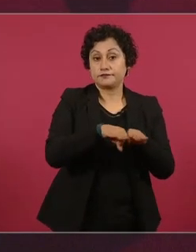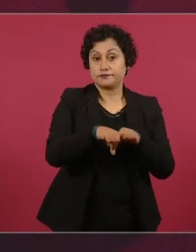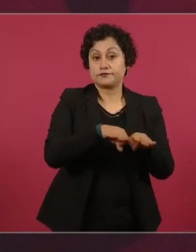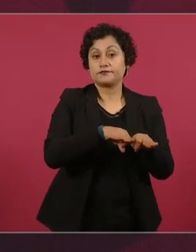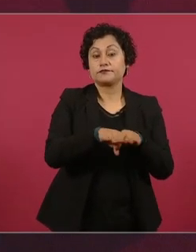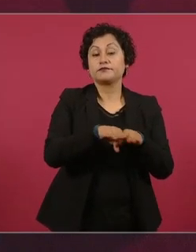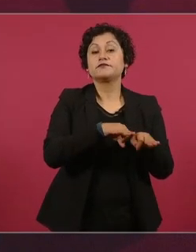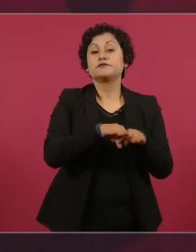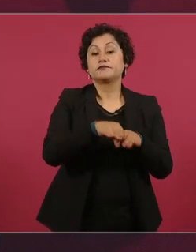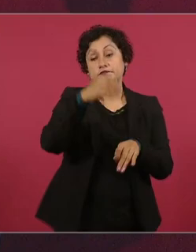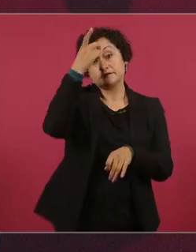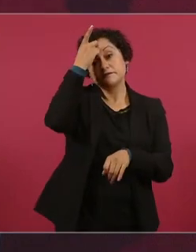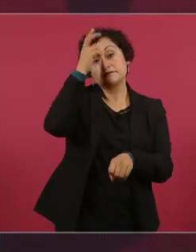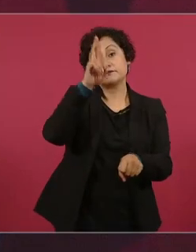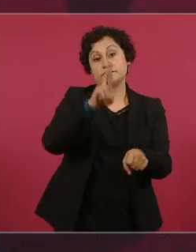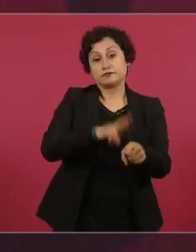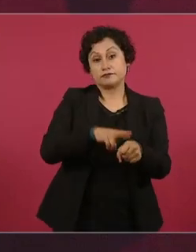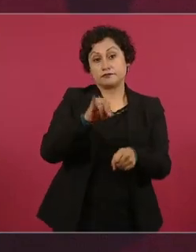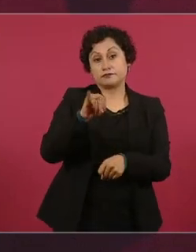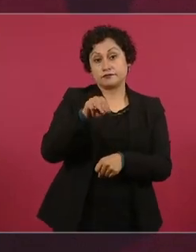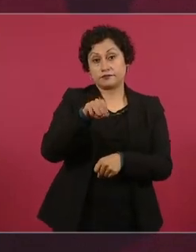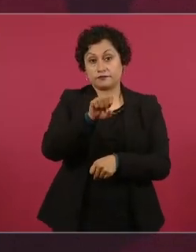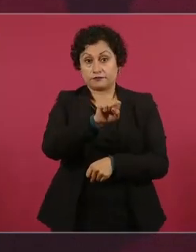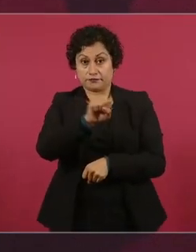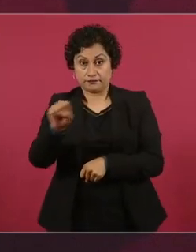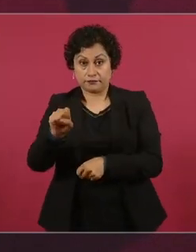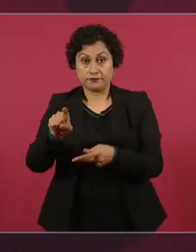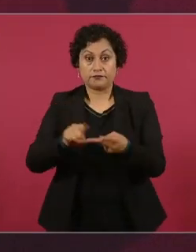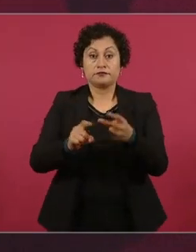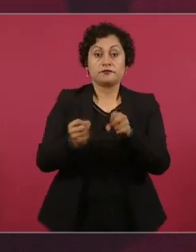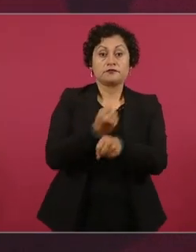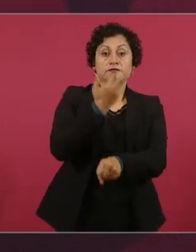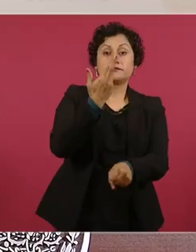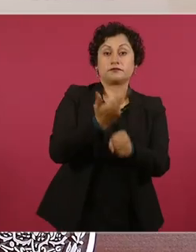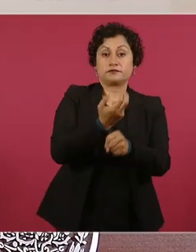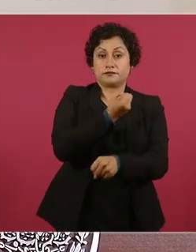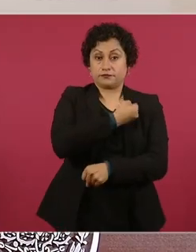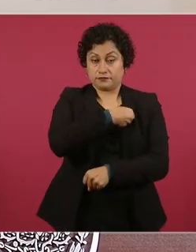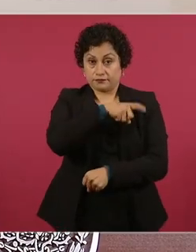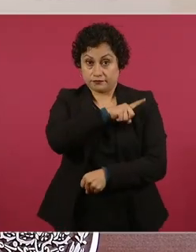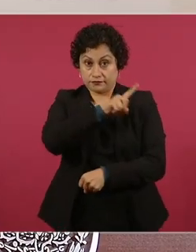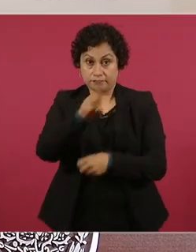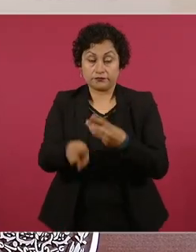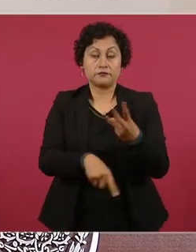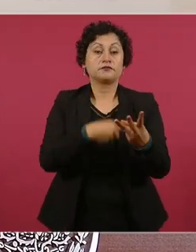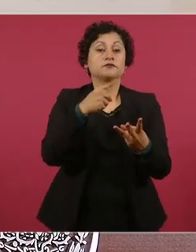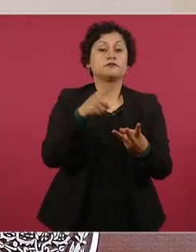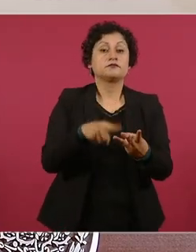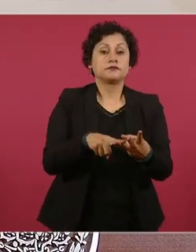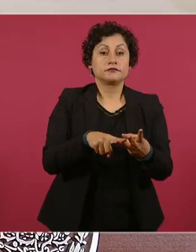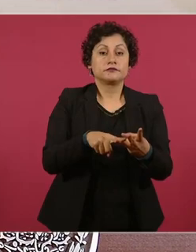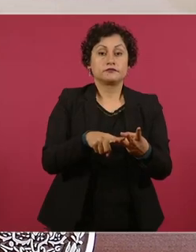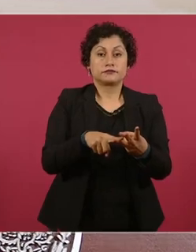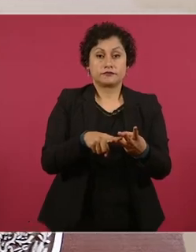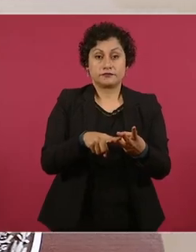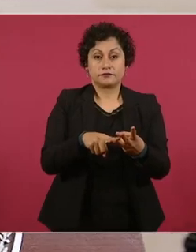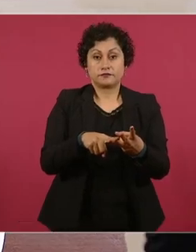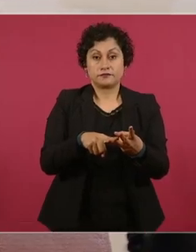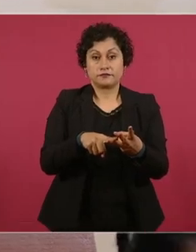Seguro Social, el secretario de Salud, el doctor